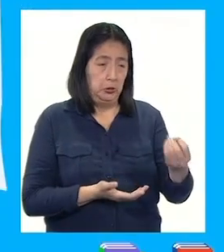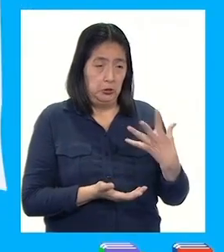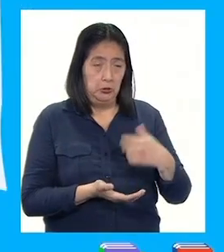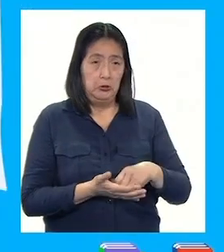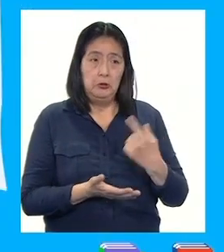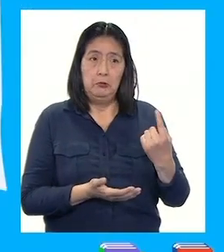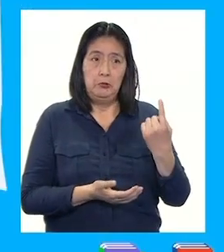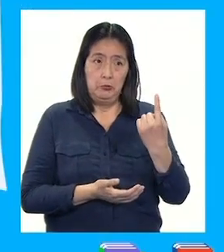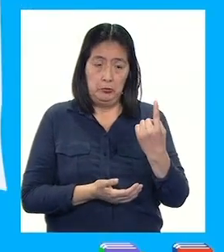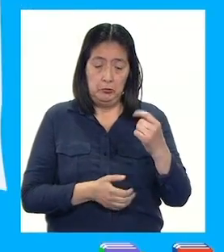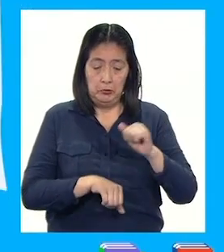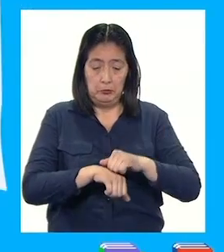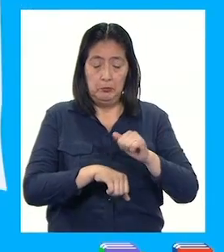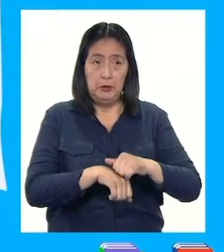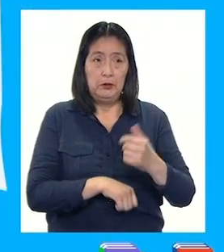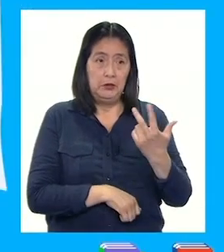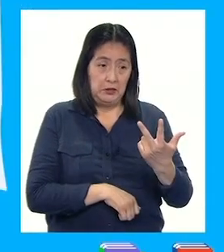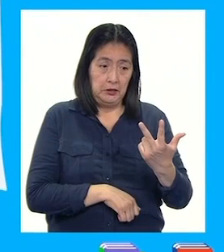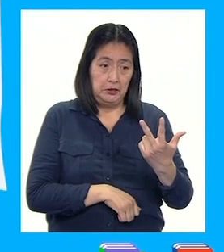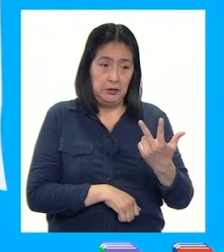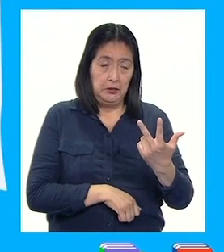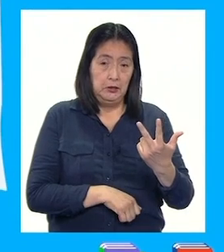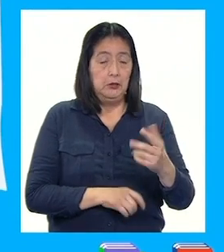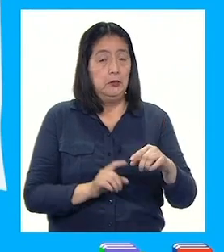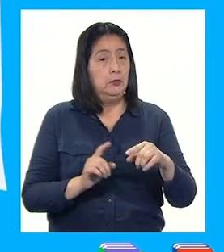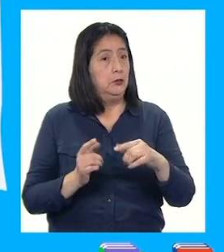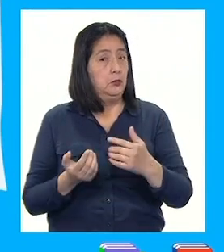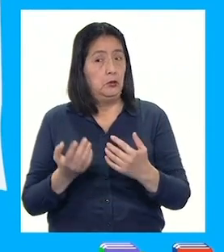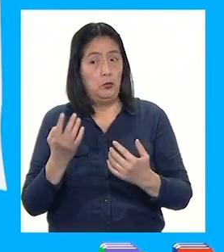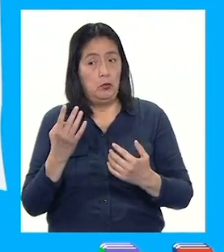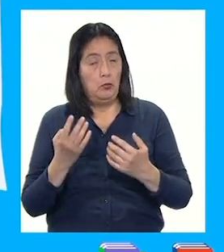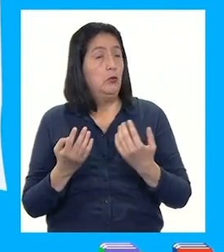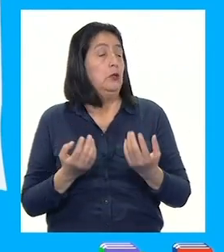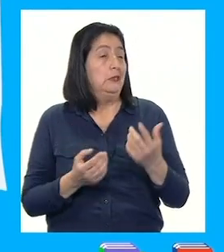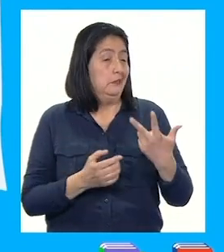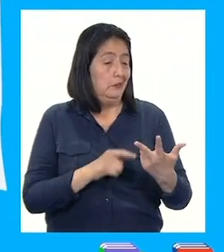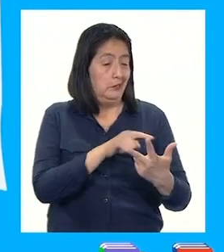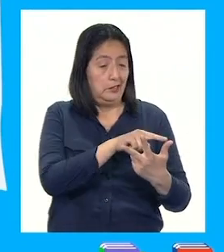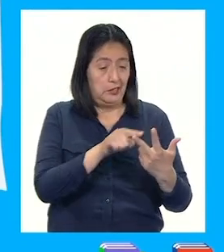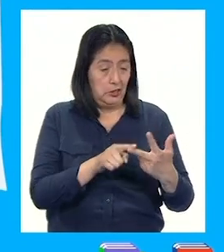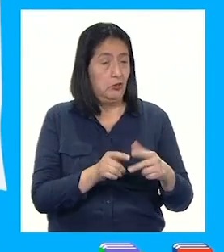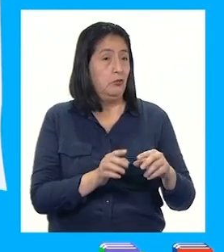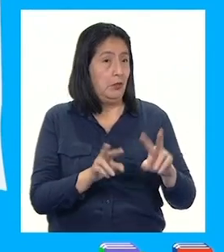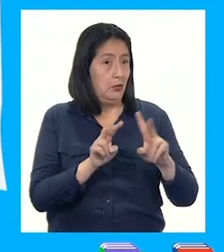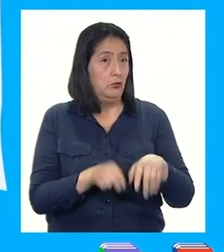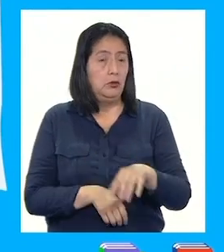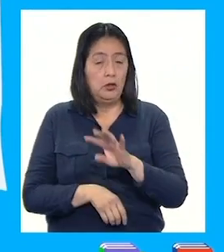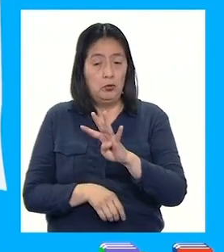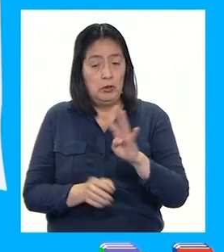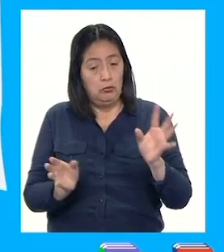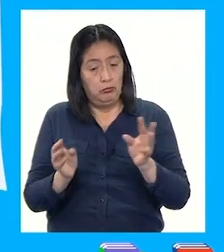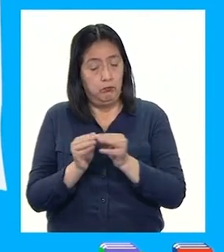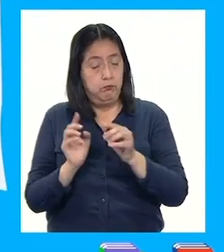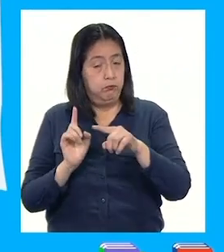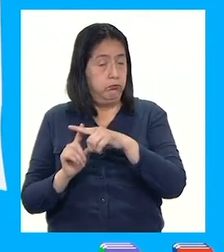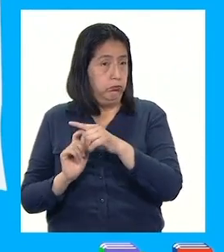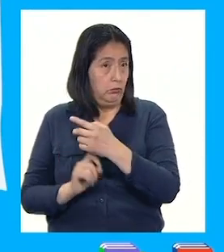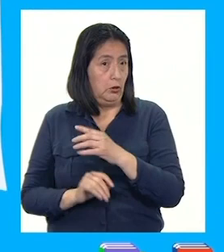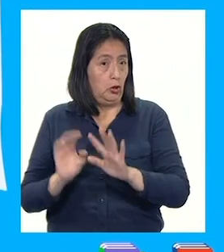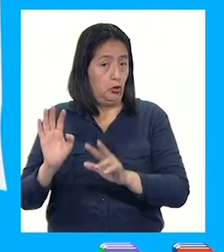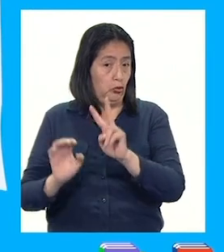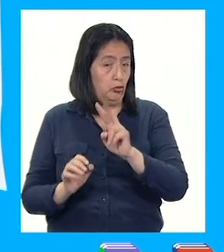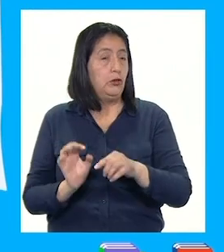como cada piedrita allí vale 3 y son 4 piedritas, entonces las 4 piedritas valen 12. Y